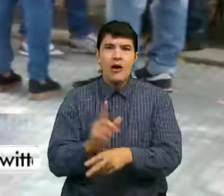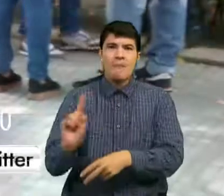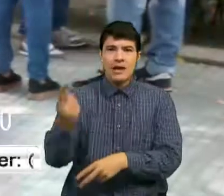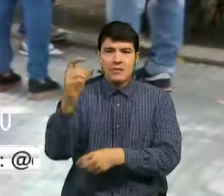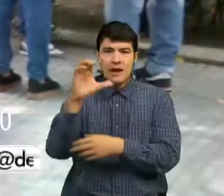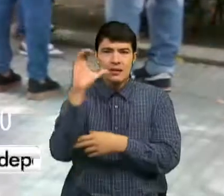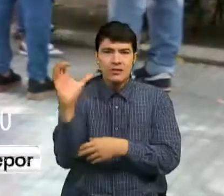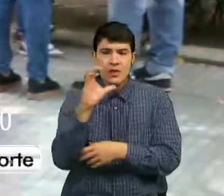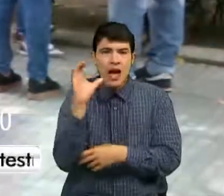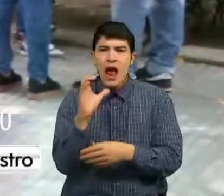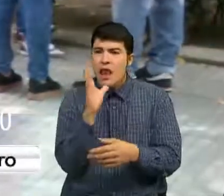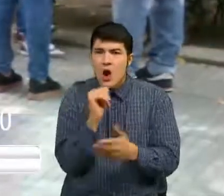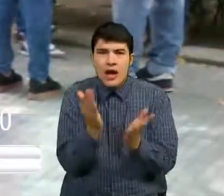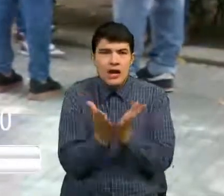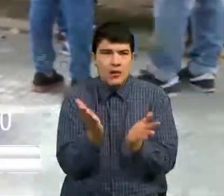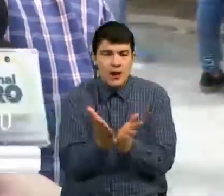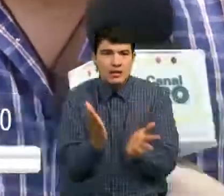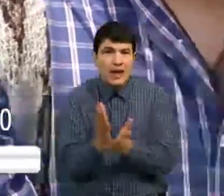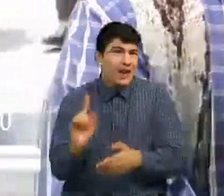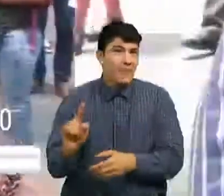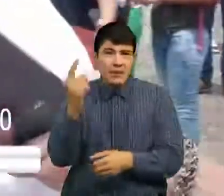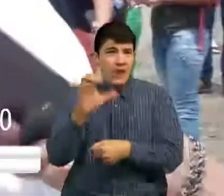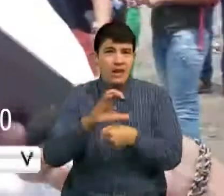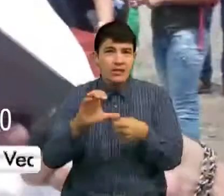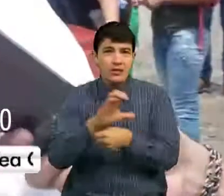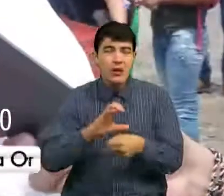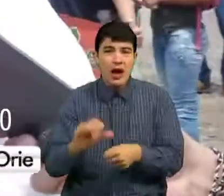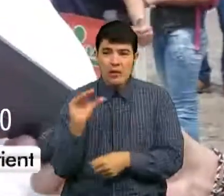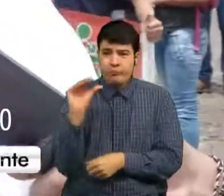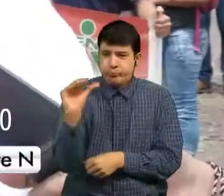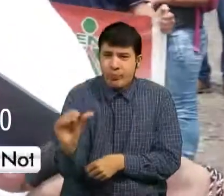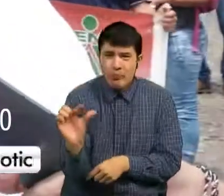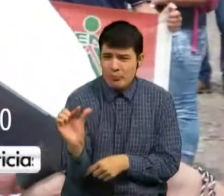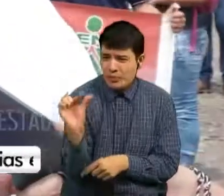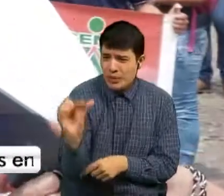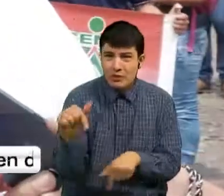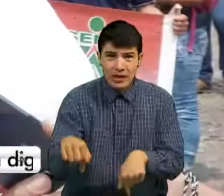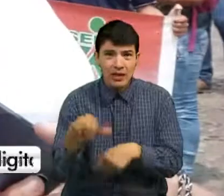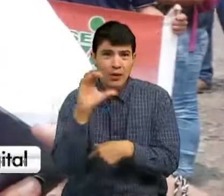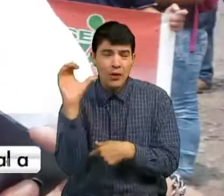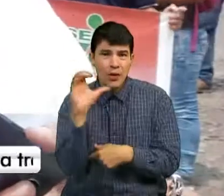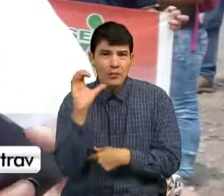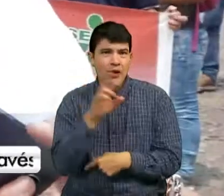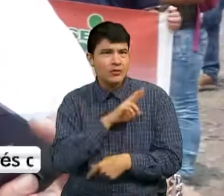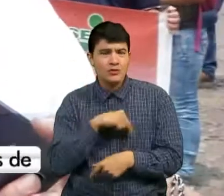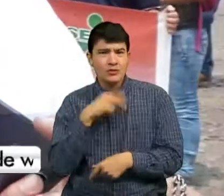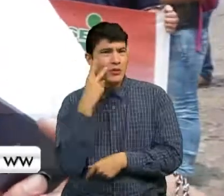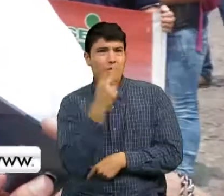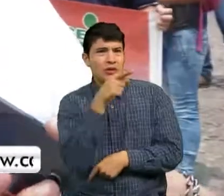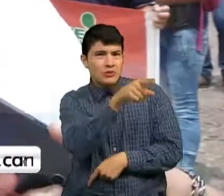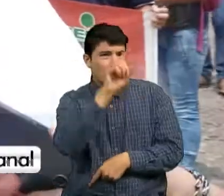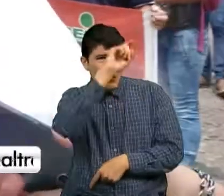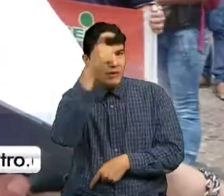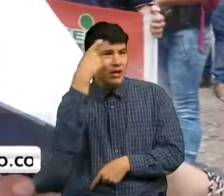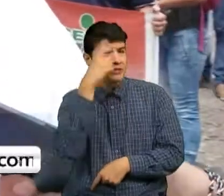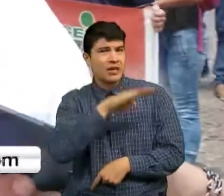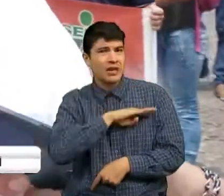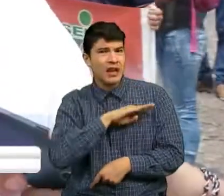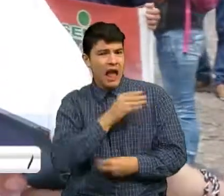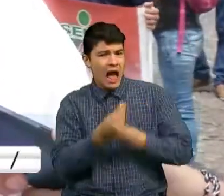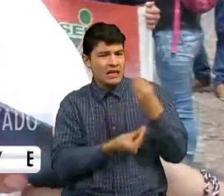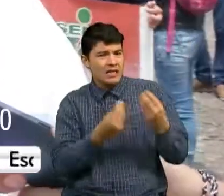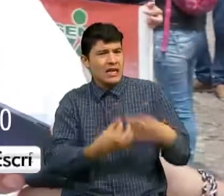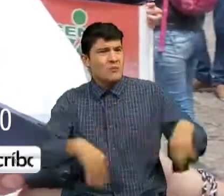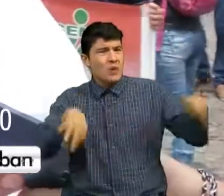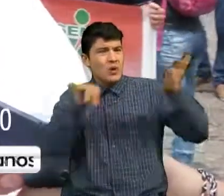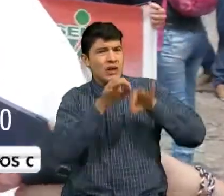tiene el salario, los salarios más bajos en el país. No vemos nosotros que ni la gobernación ni la alcaldía hagan cosas importantes